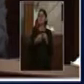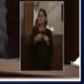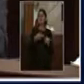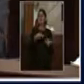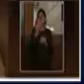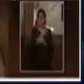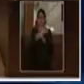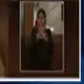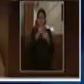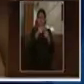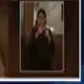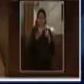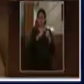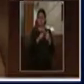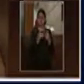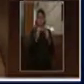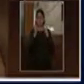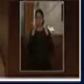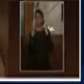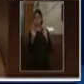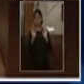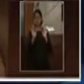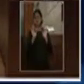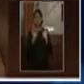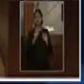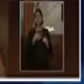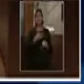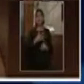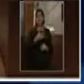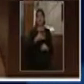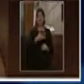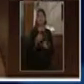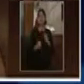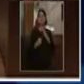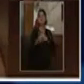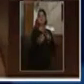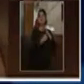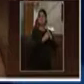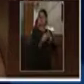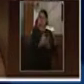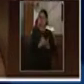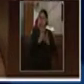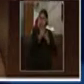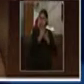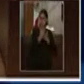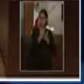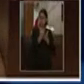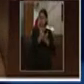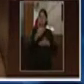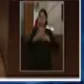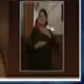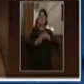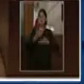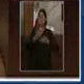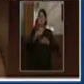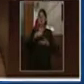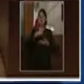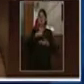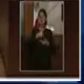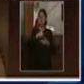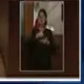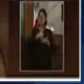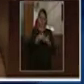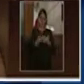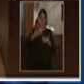hubo malos recursos, si entregaron o no entregaron el dinero. Esa no era la motivación de la investigación del INE. Lo que el INE